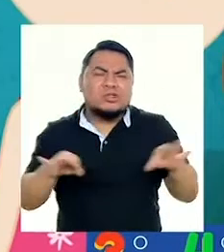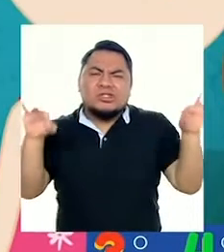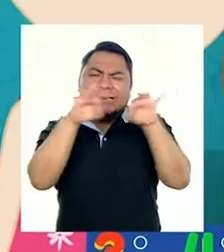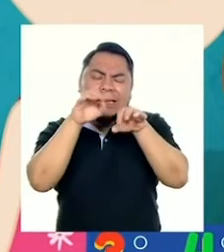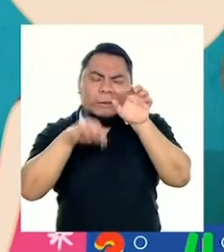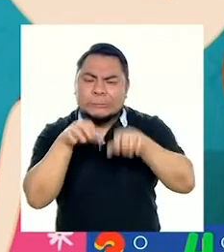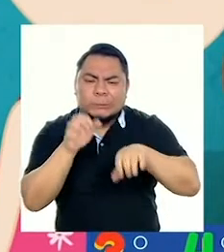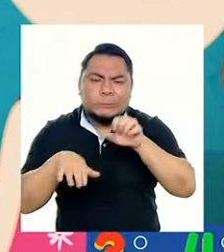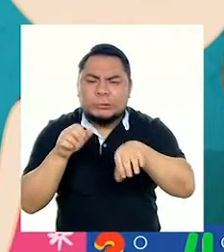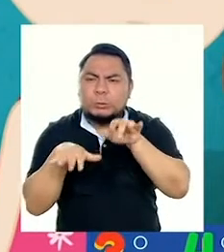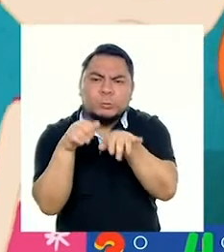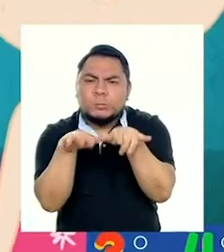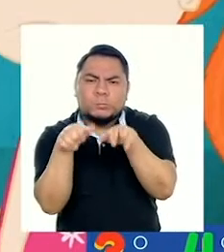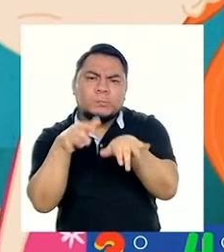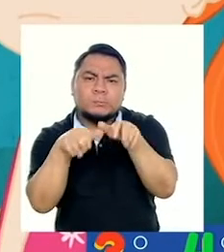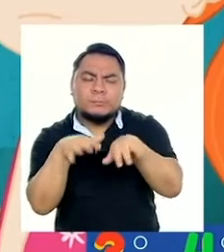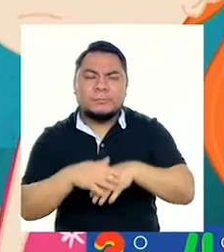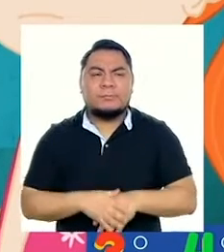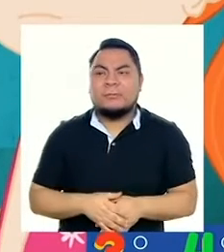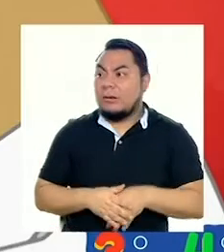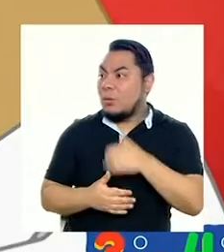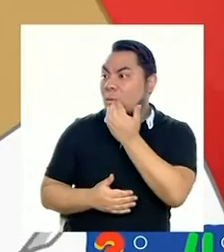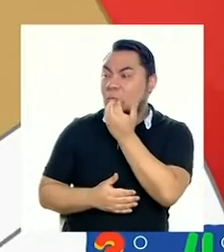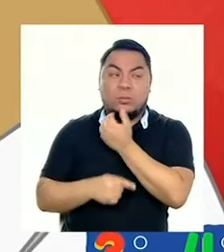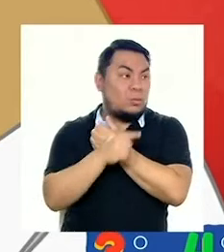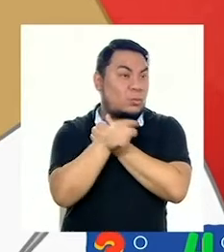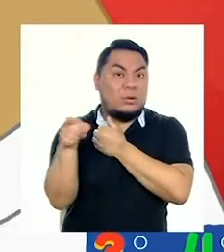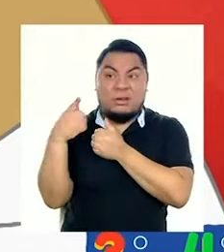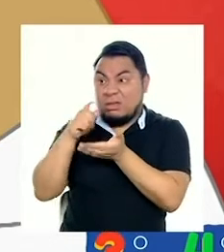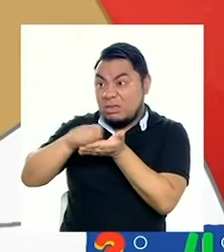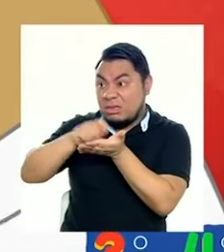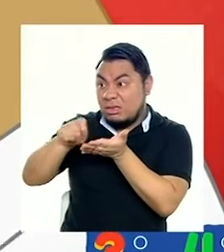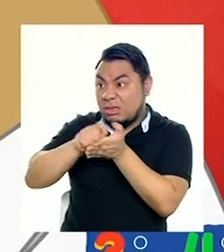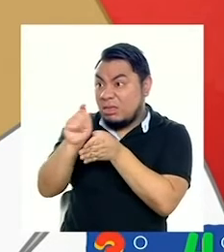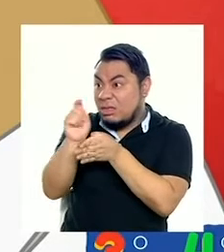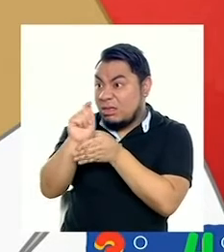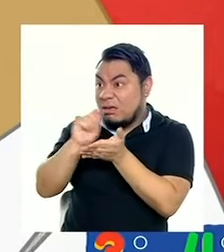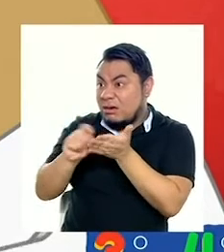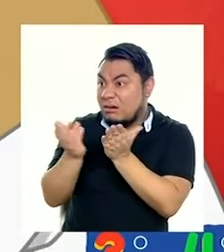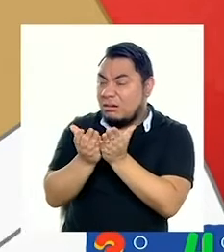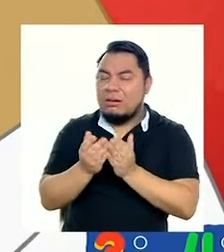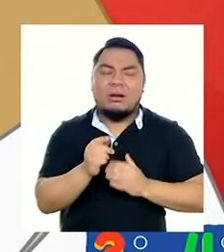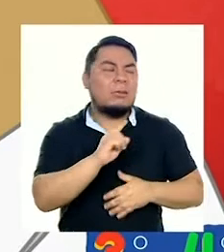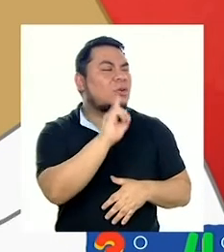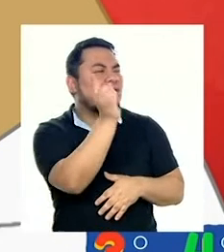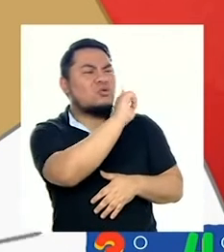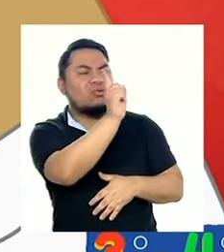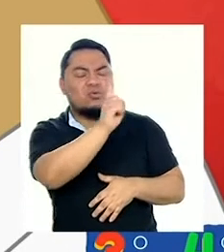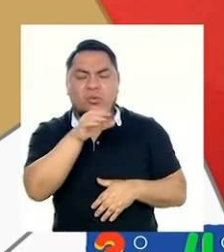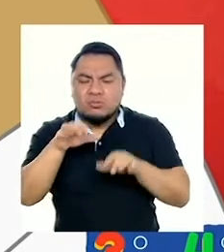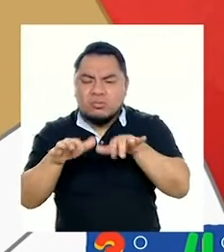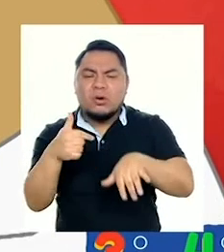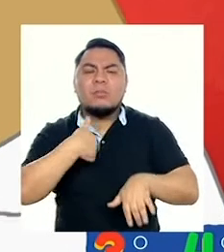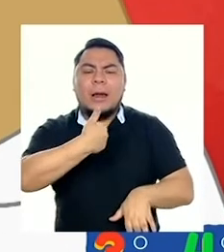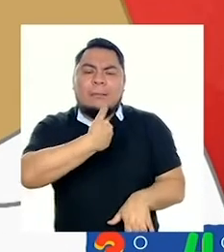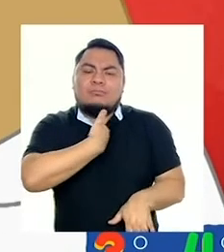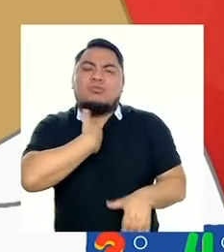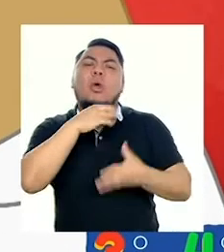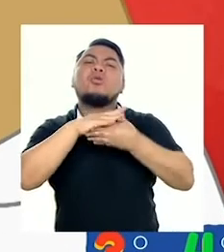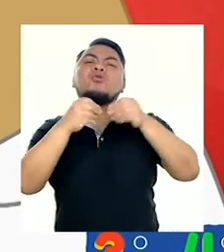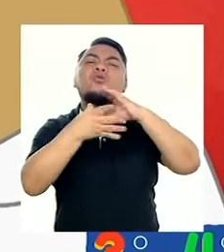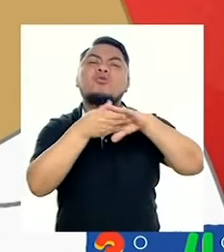importante. ¿Las tareas? No, estoy escribiendo mi autobiografía.